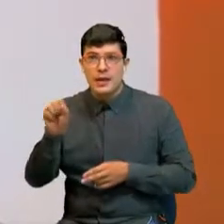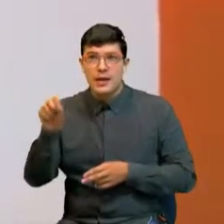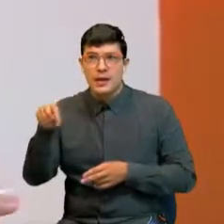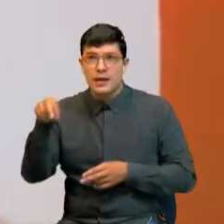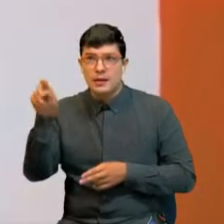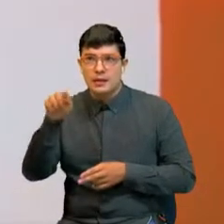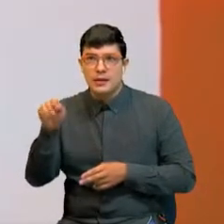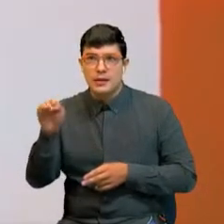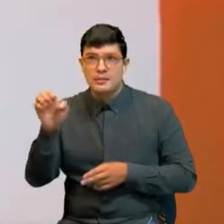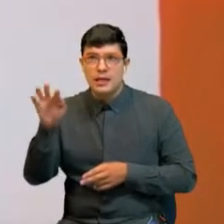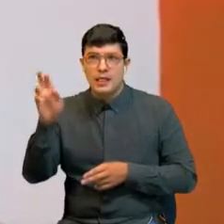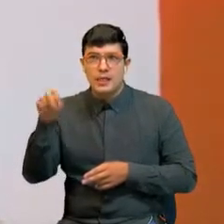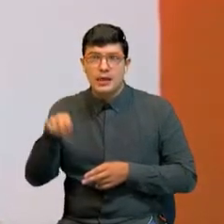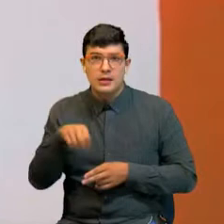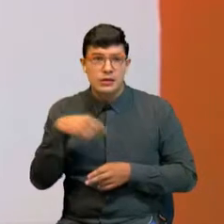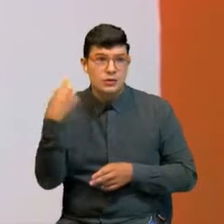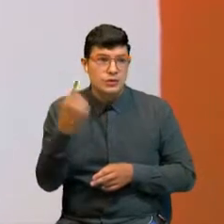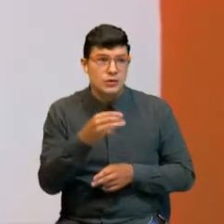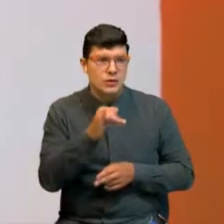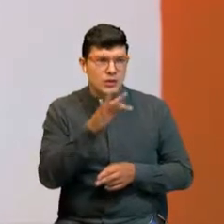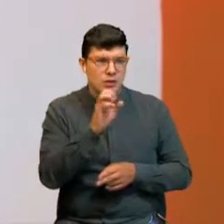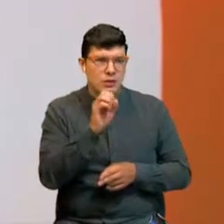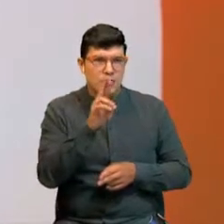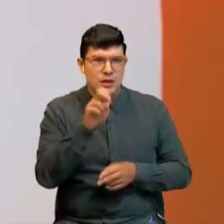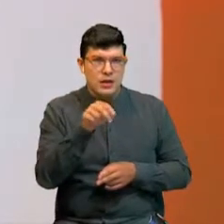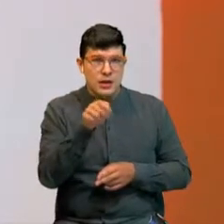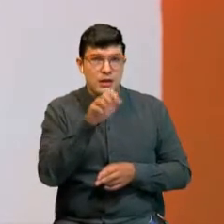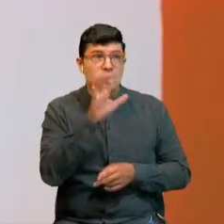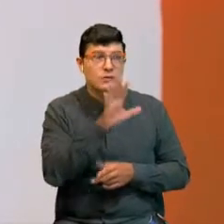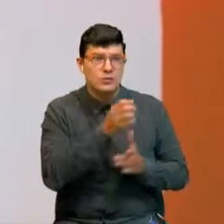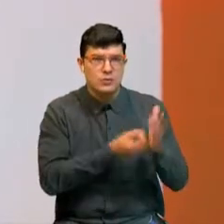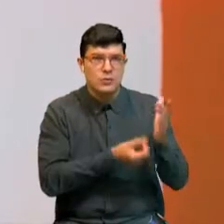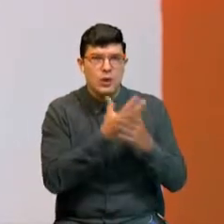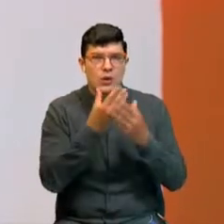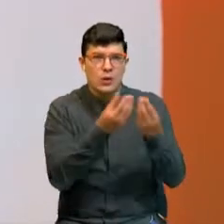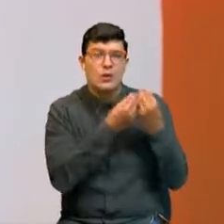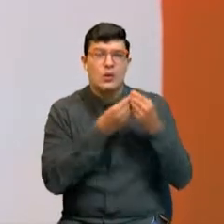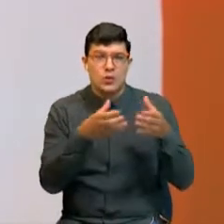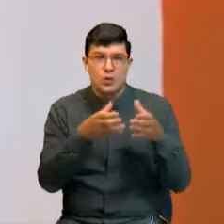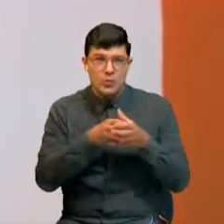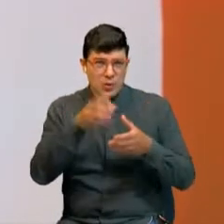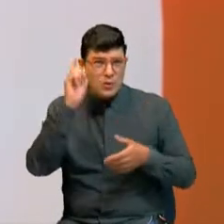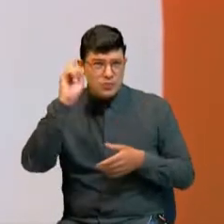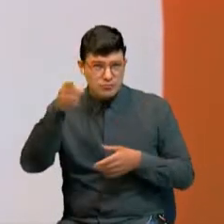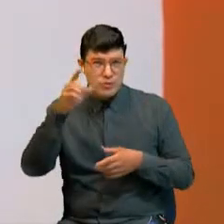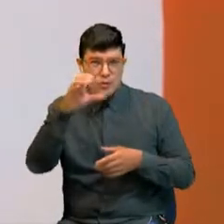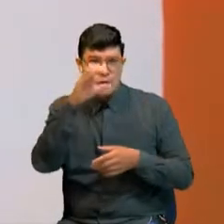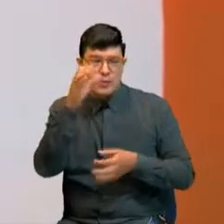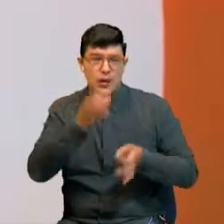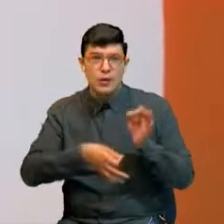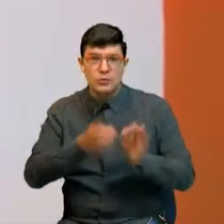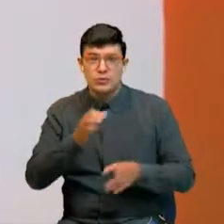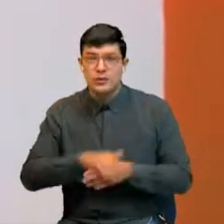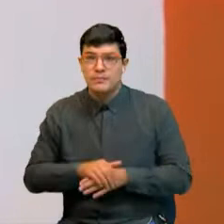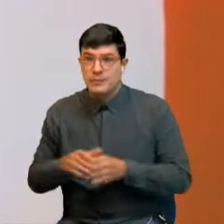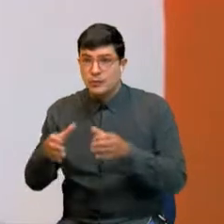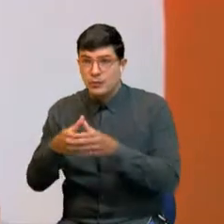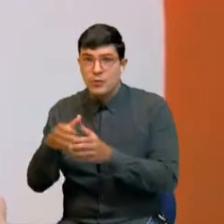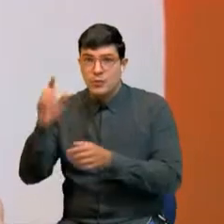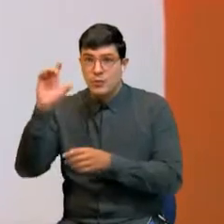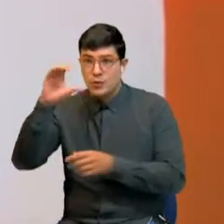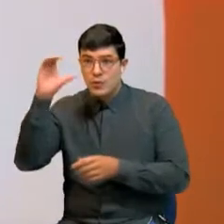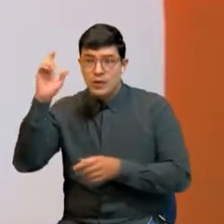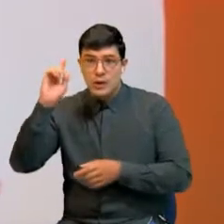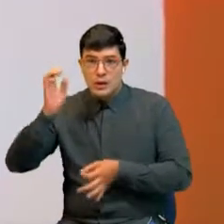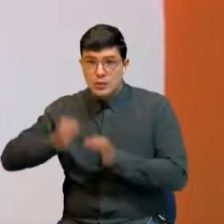llega solamente Jaime Andrés, llega Tito Rangel, nuevo concejal por el partido Colombia Justa Libres. Entonces el partido Colombia Justa Libre